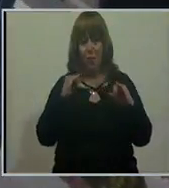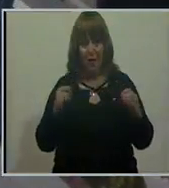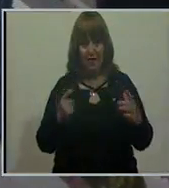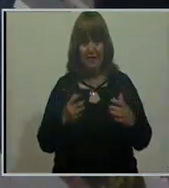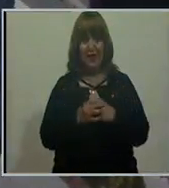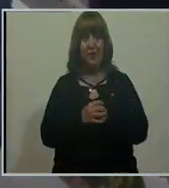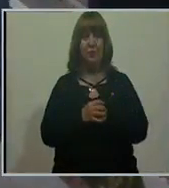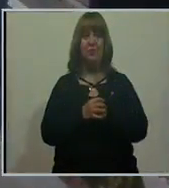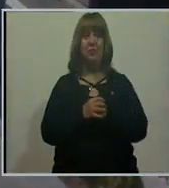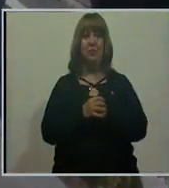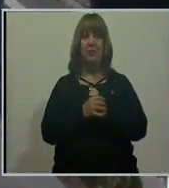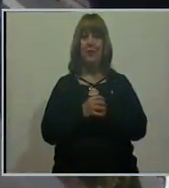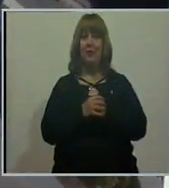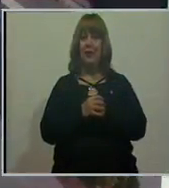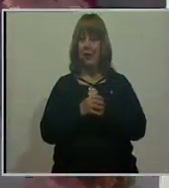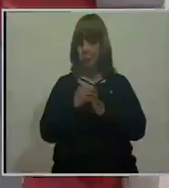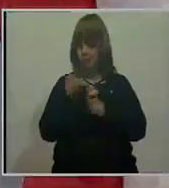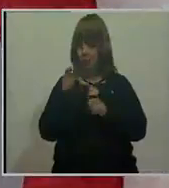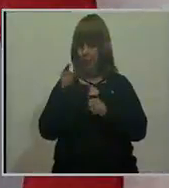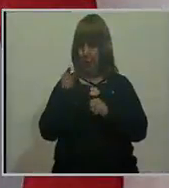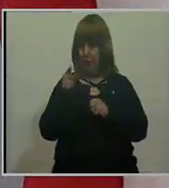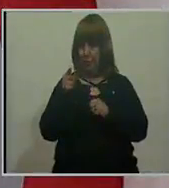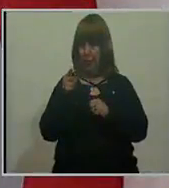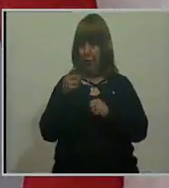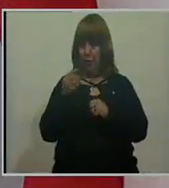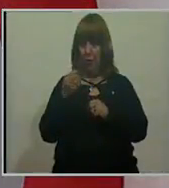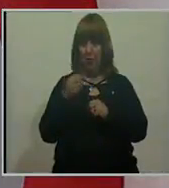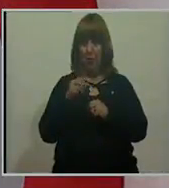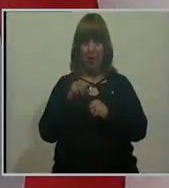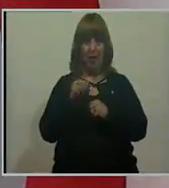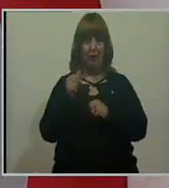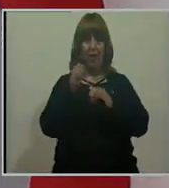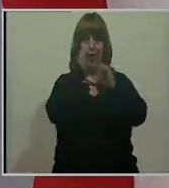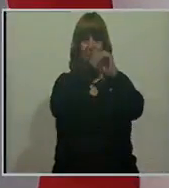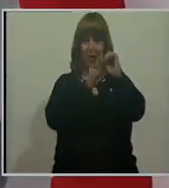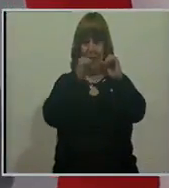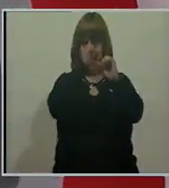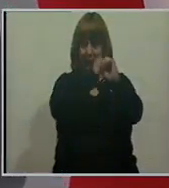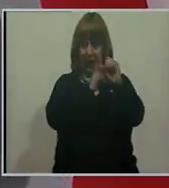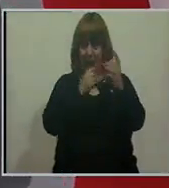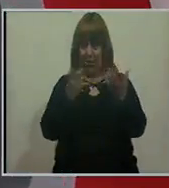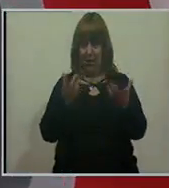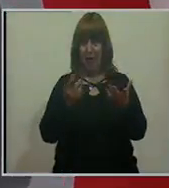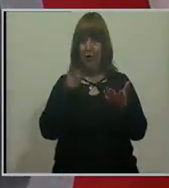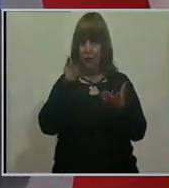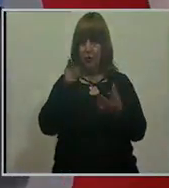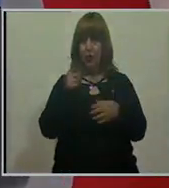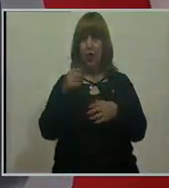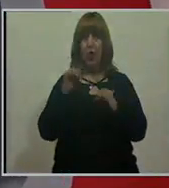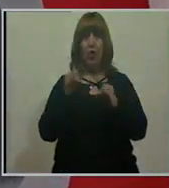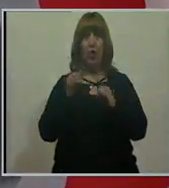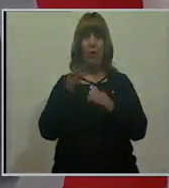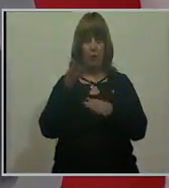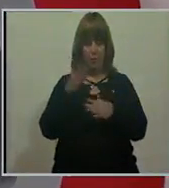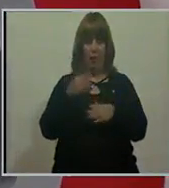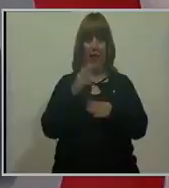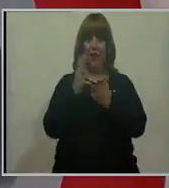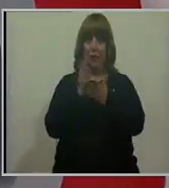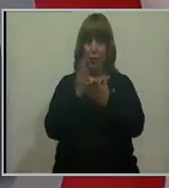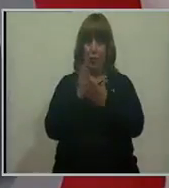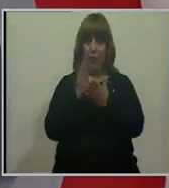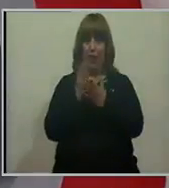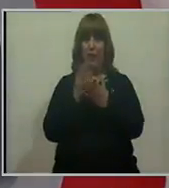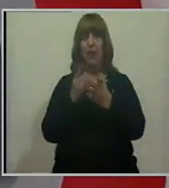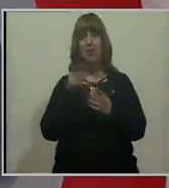que... ¿Usted dice que ganaría mejor? No. Mira no, que no, me no queda tiempo para seguir estudiando. Bueno, dele con la informática. Es el no, son muy futuro